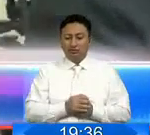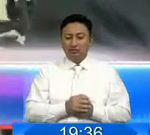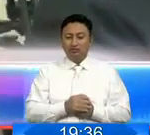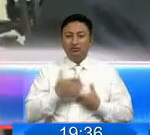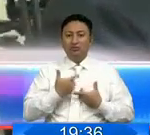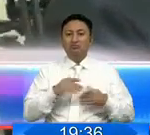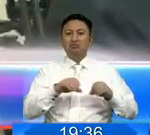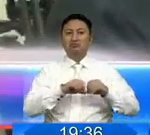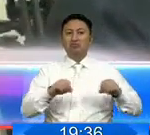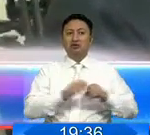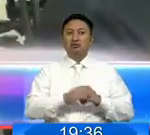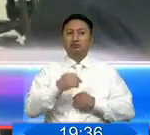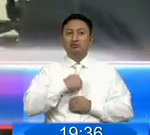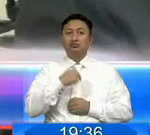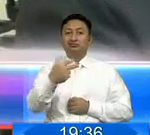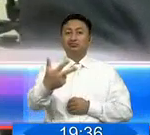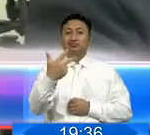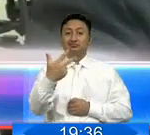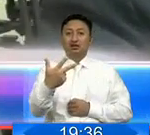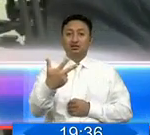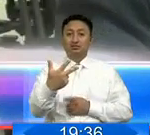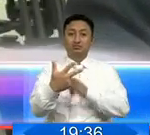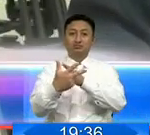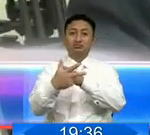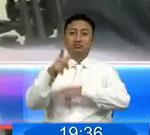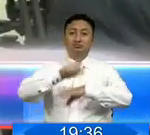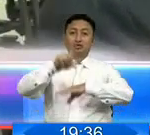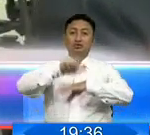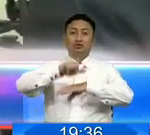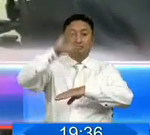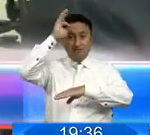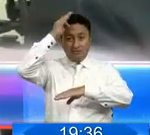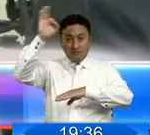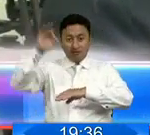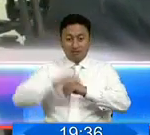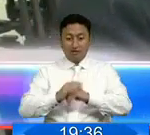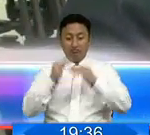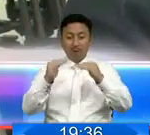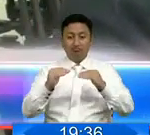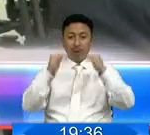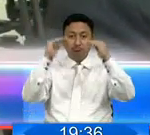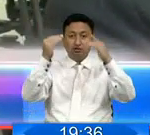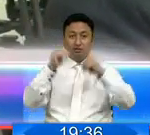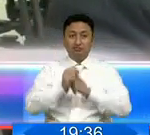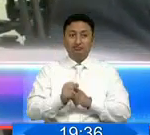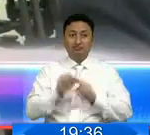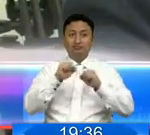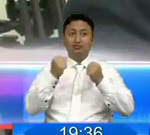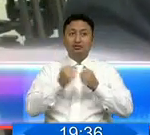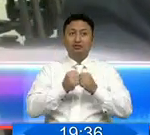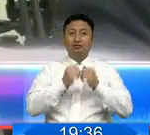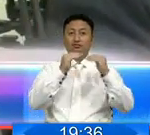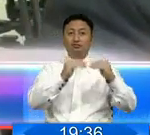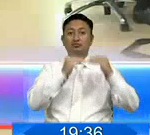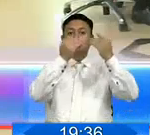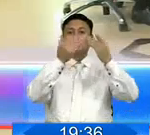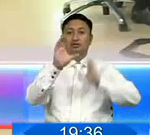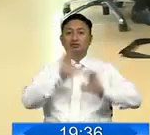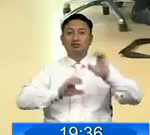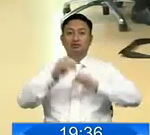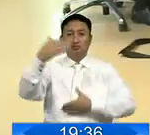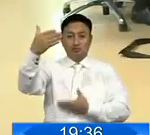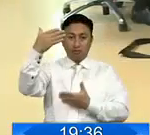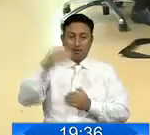tengo tres diferentes títulos, el de licenciatura en filosofía, el de maestría en sociología y el de doctorado en ciencia política.